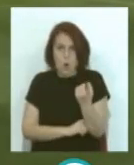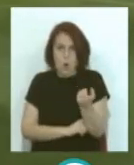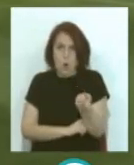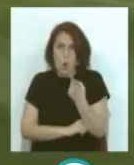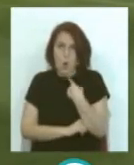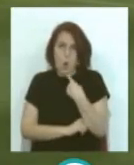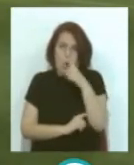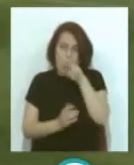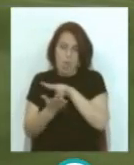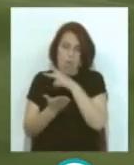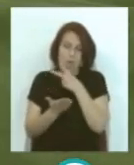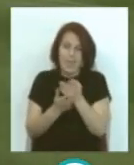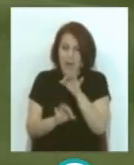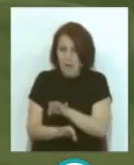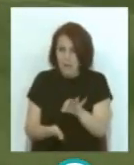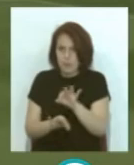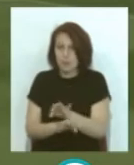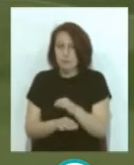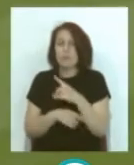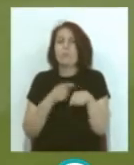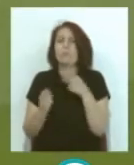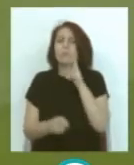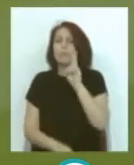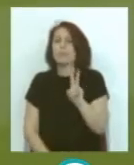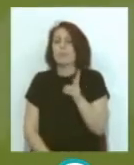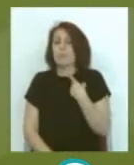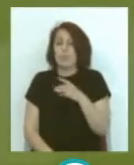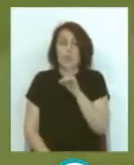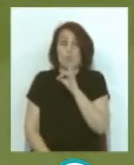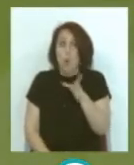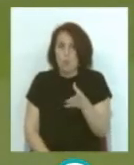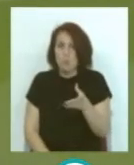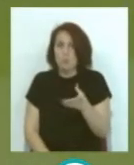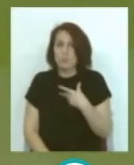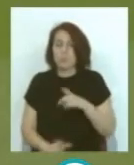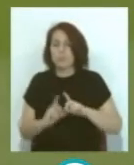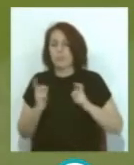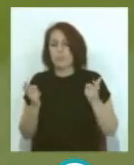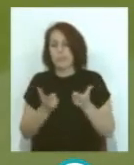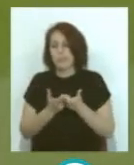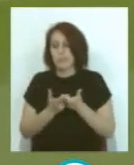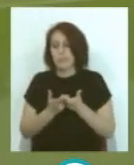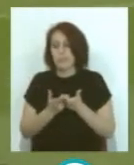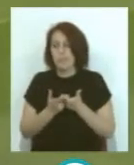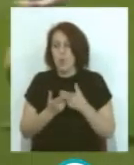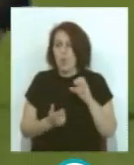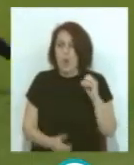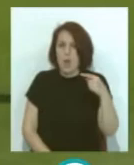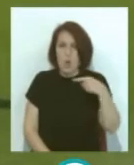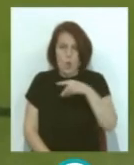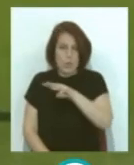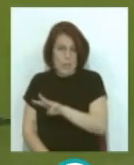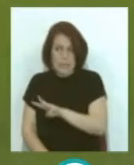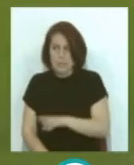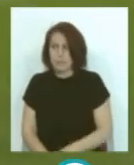el conocimiento, y después vimos cómo llegaba ese tanto del equipo, que era el